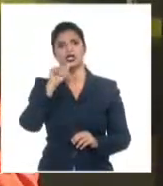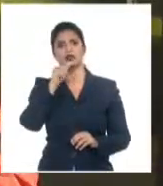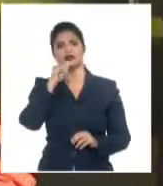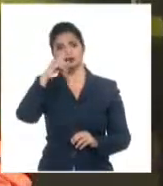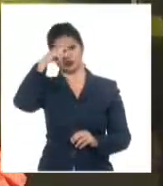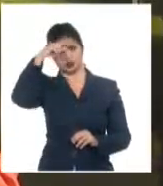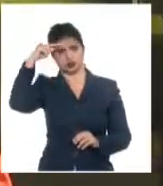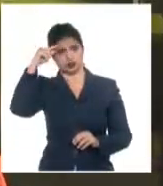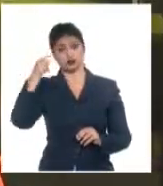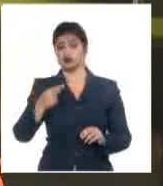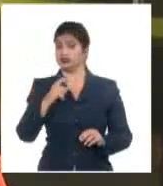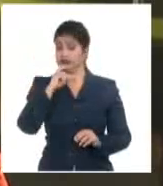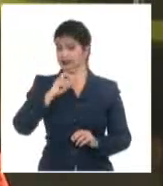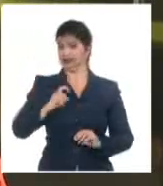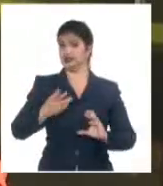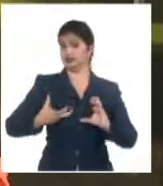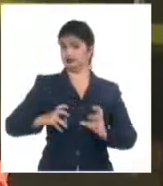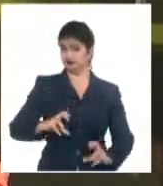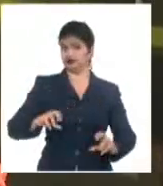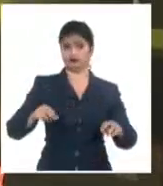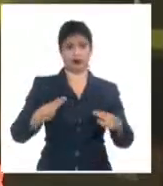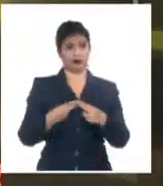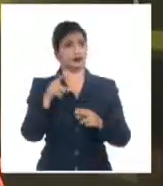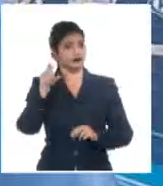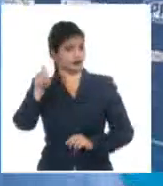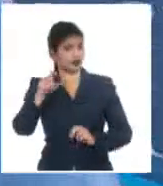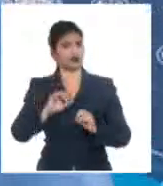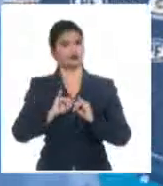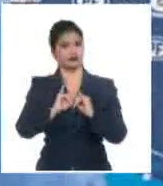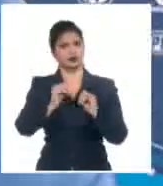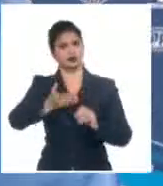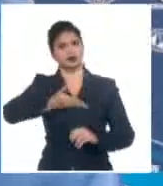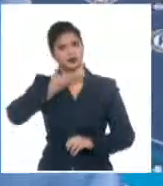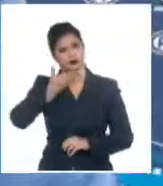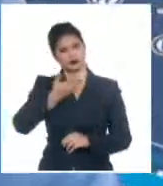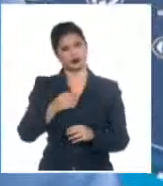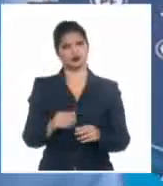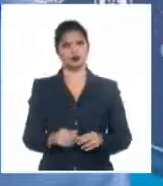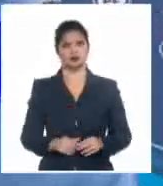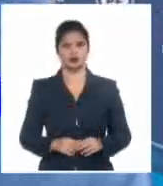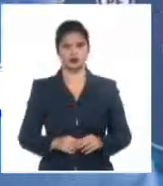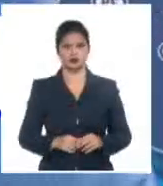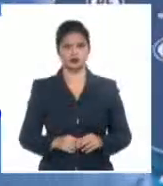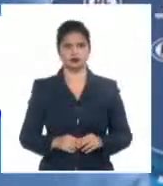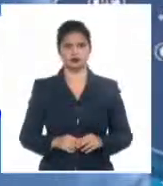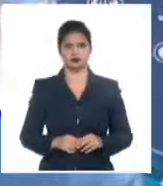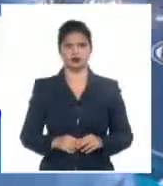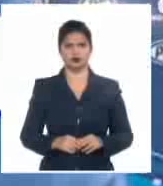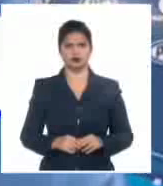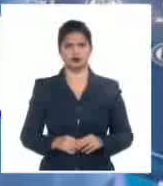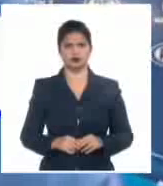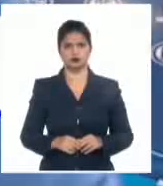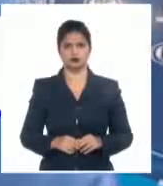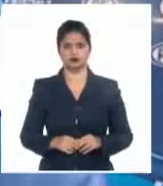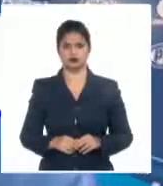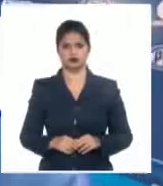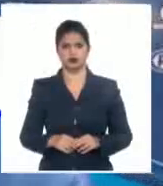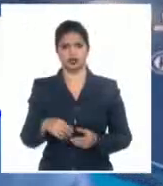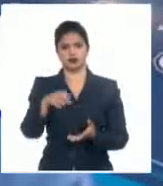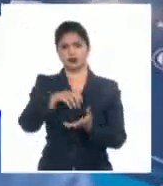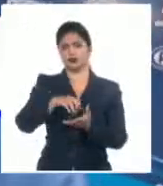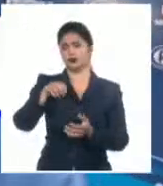dura competencia y al final obtuvimos sus declaraciones. El evento, independiente de que estuviera Silva, recordista del